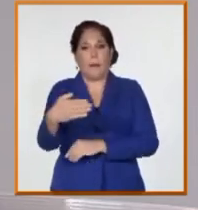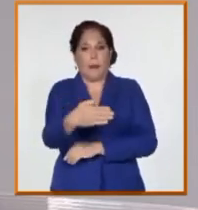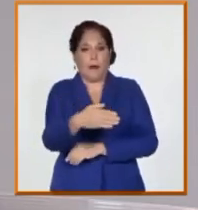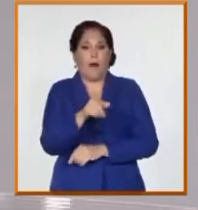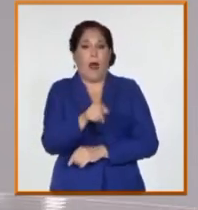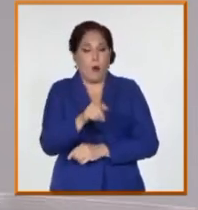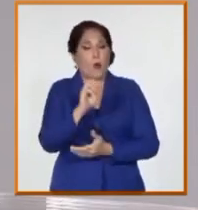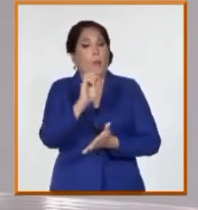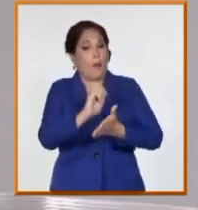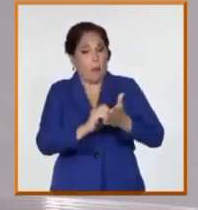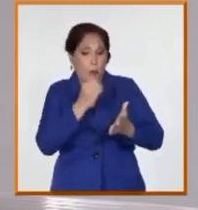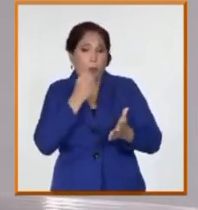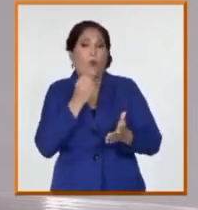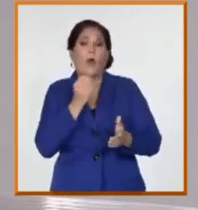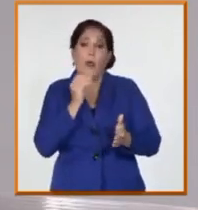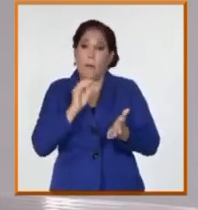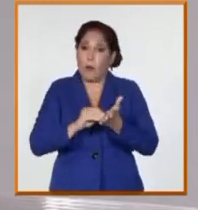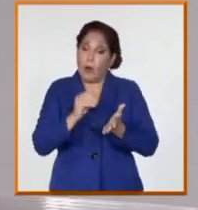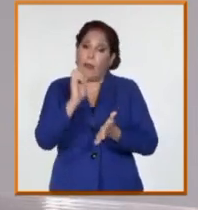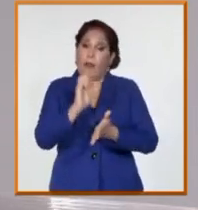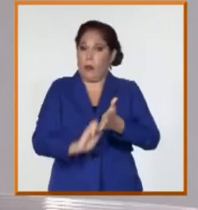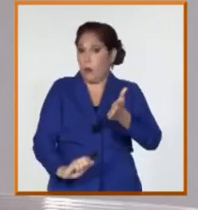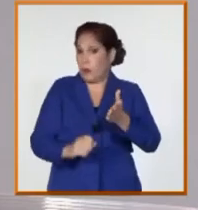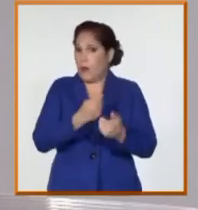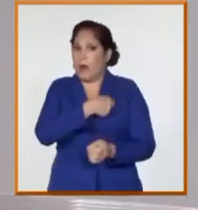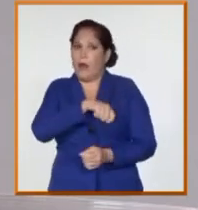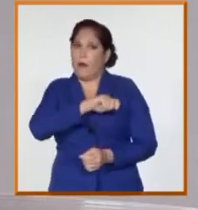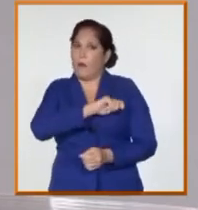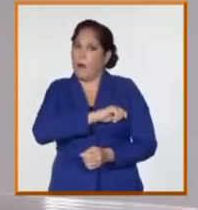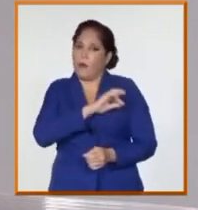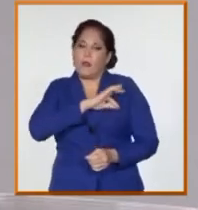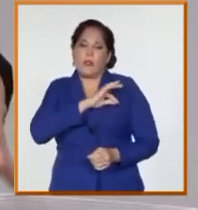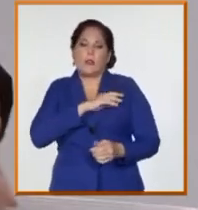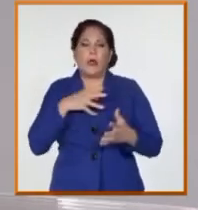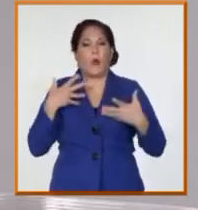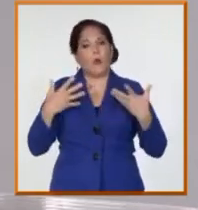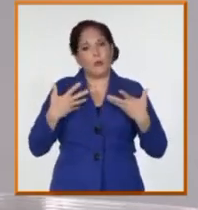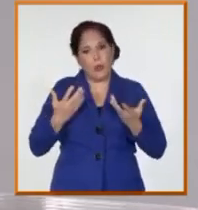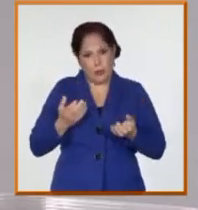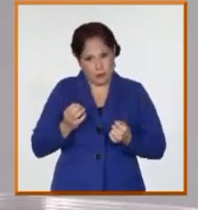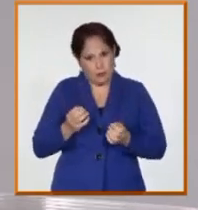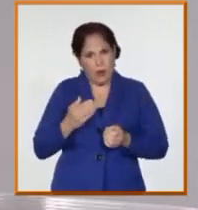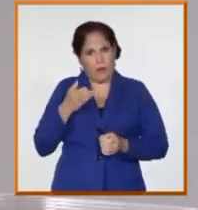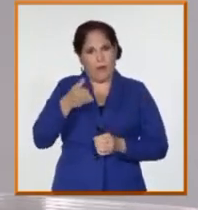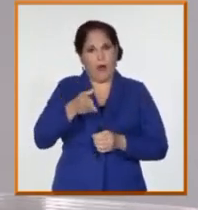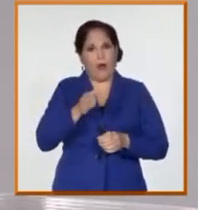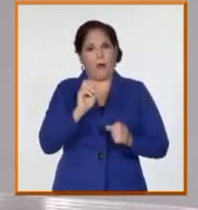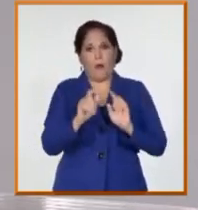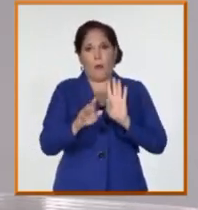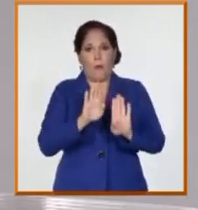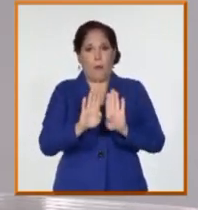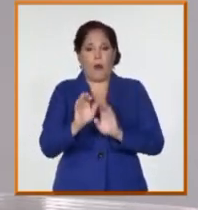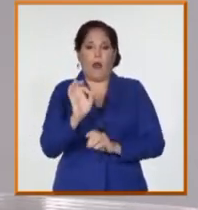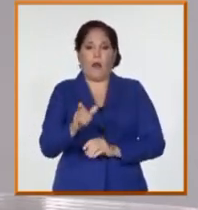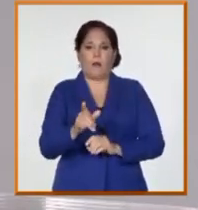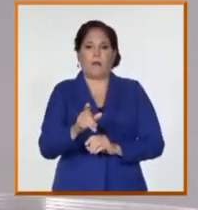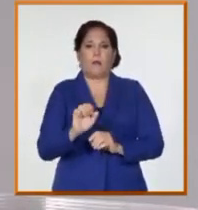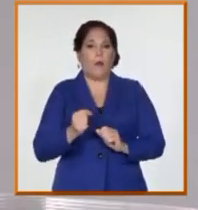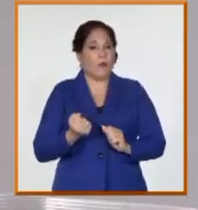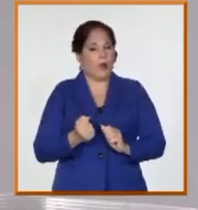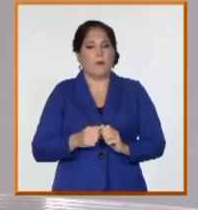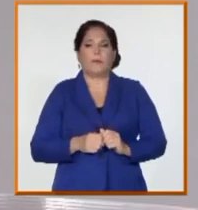descuento para que la población tenga aún más más interés en comprar mediante